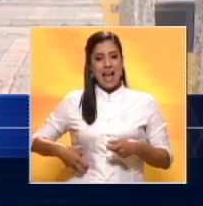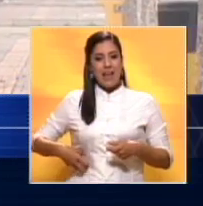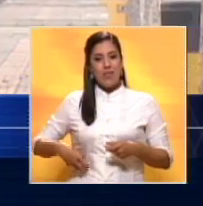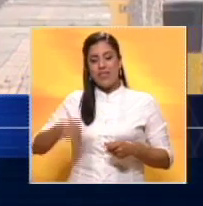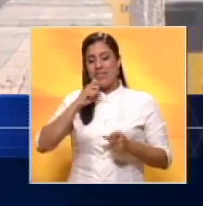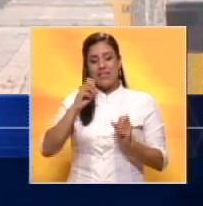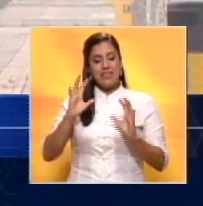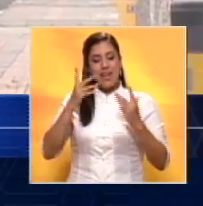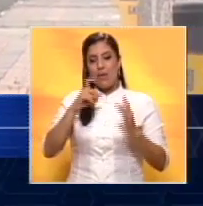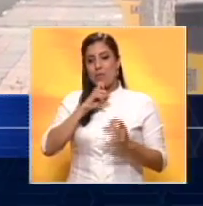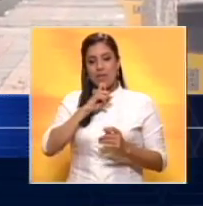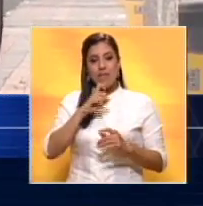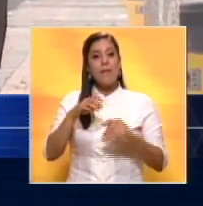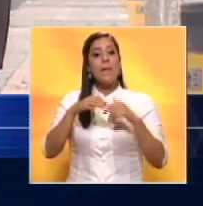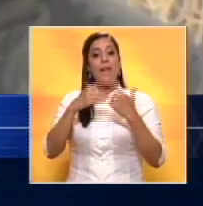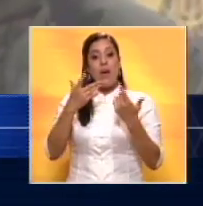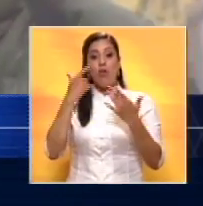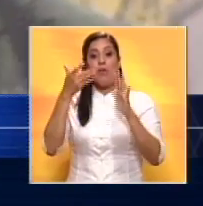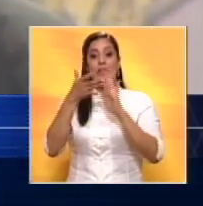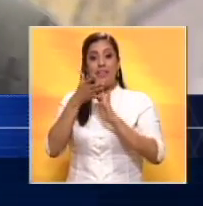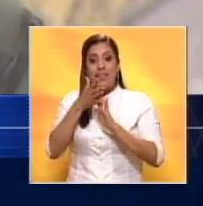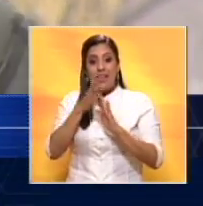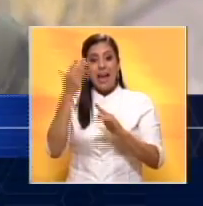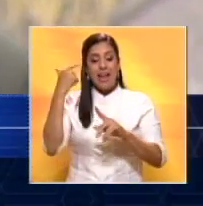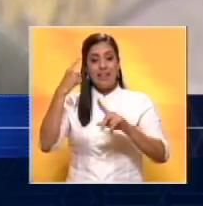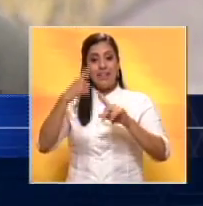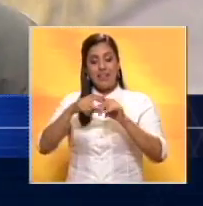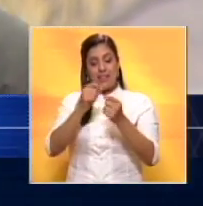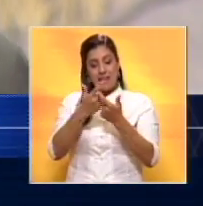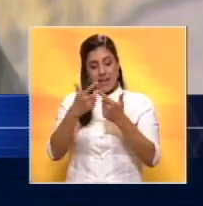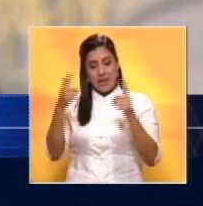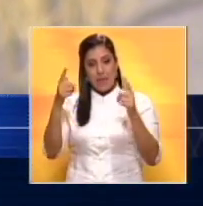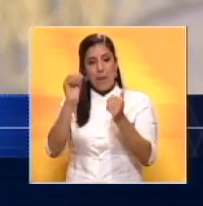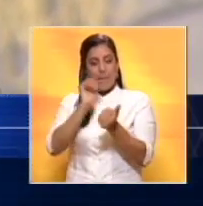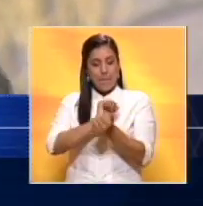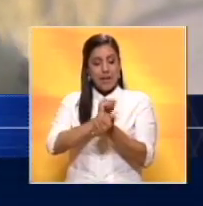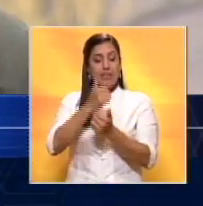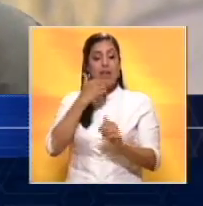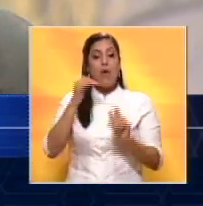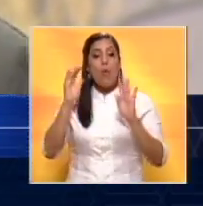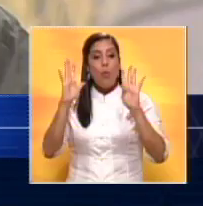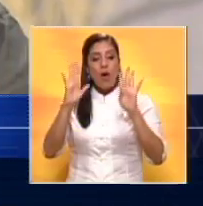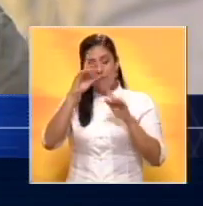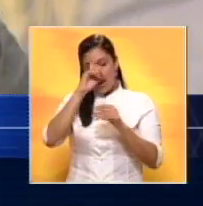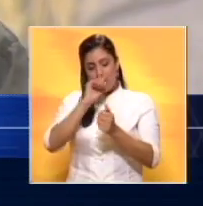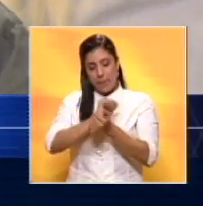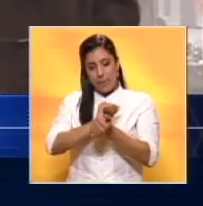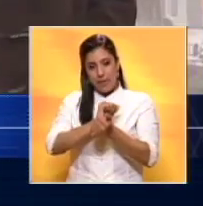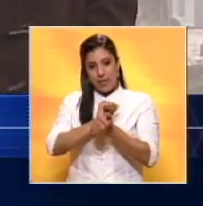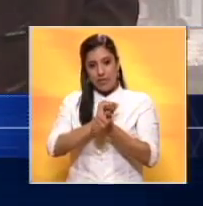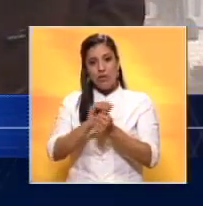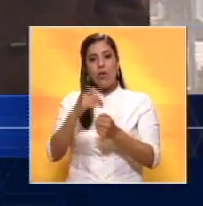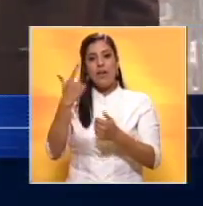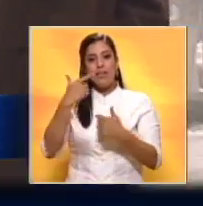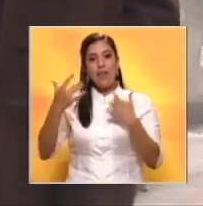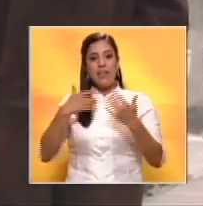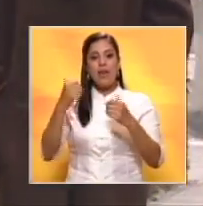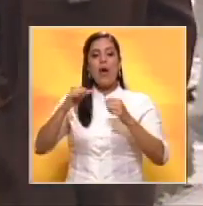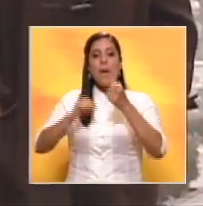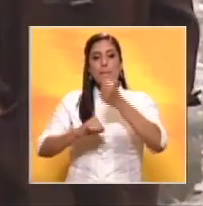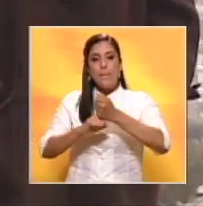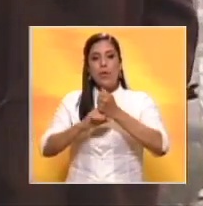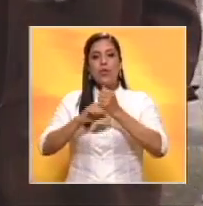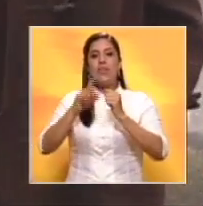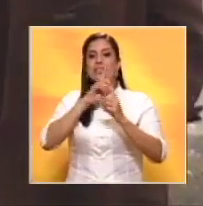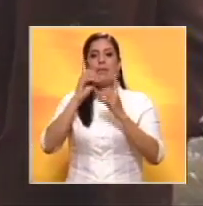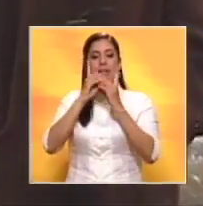terminal. El disidente, quien fue recientemente excarcelado, había permanecido casi 9 años en prisión por su activismo a favor